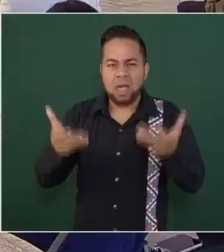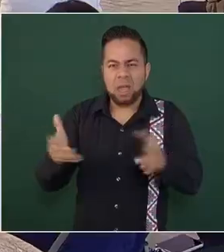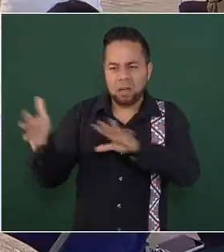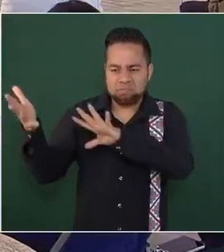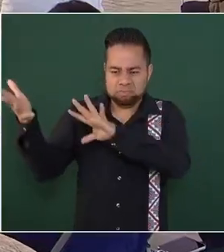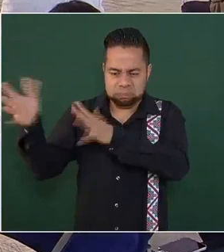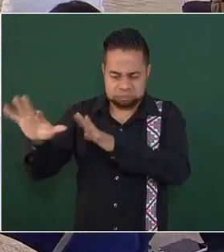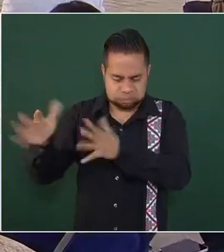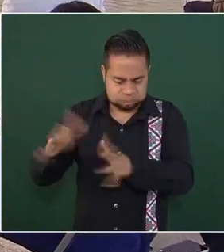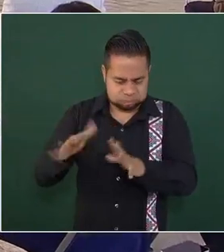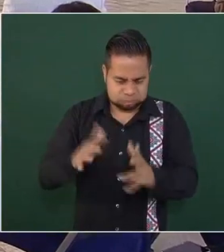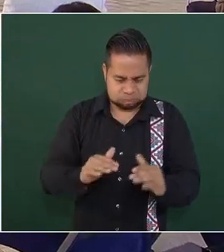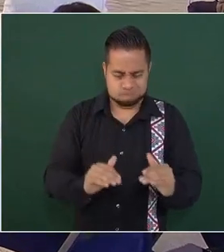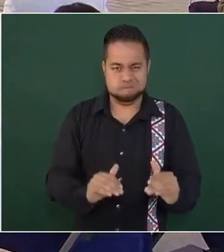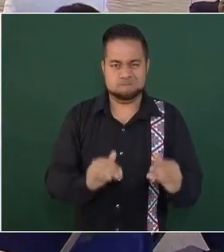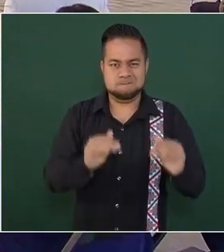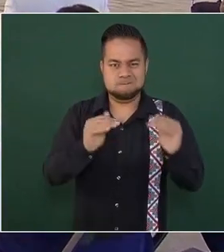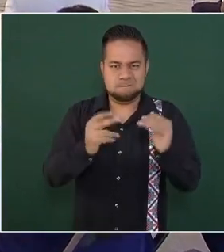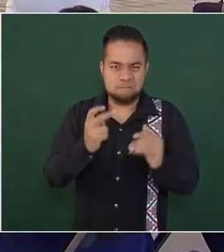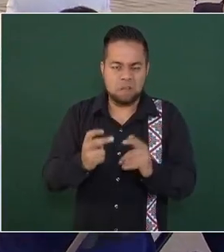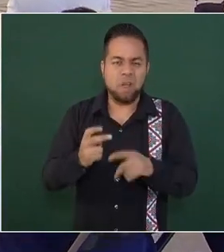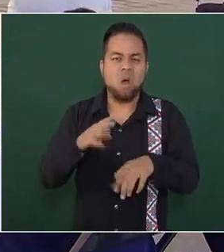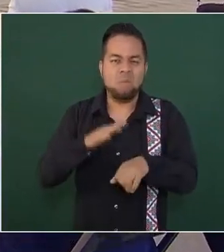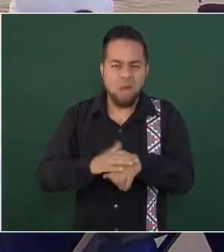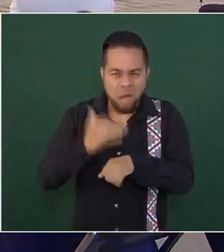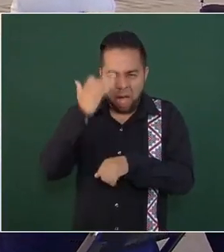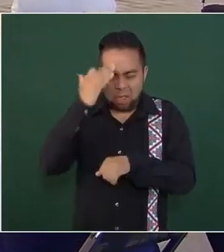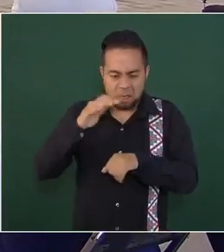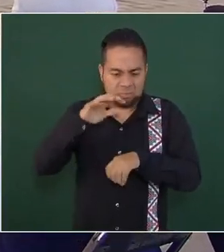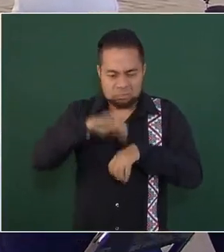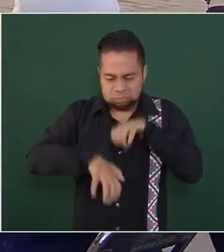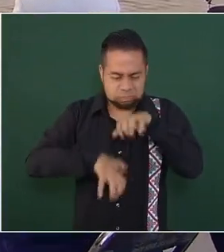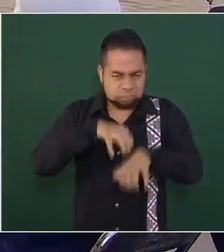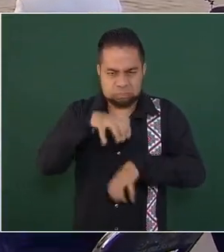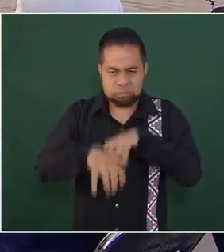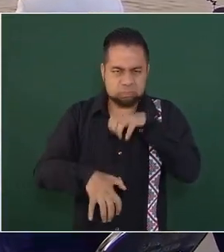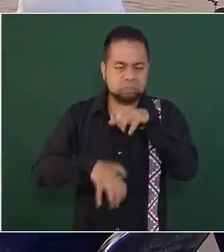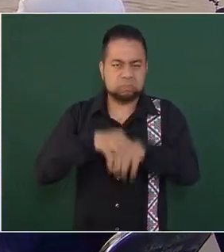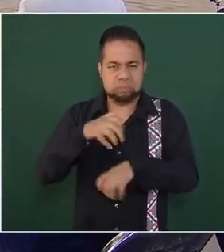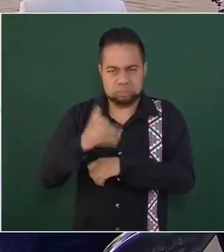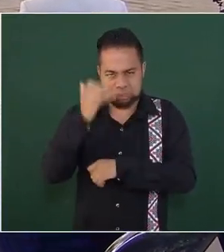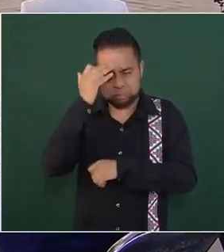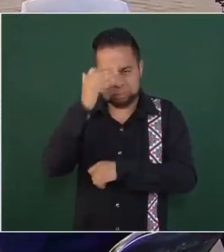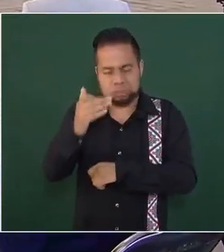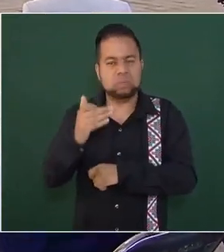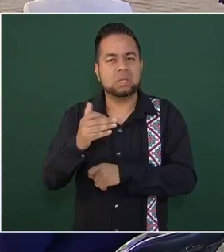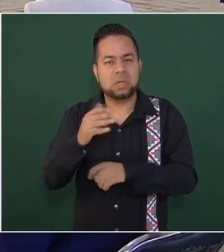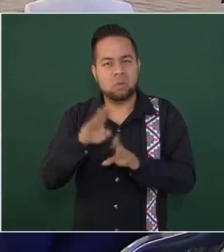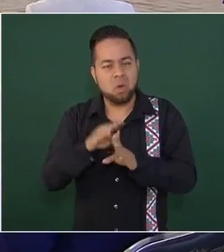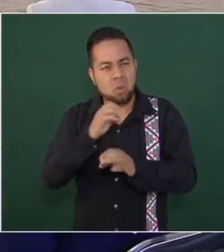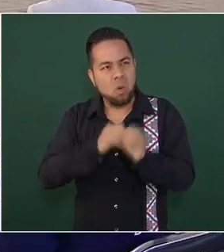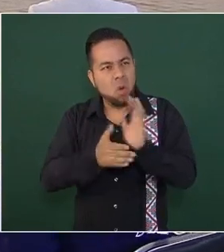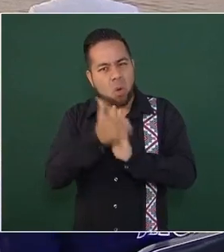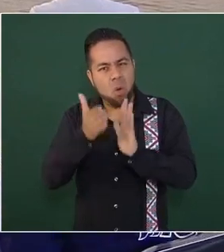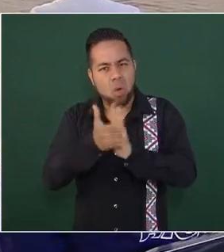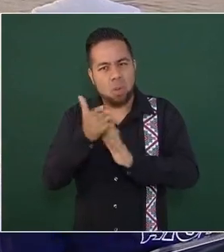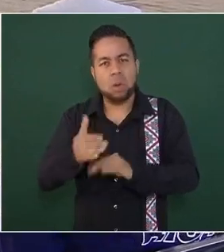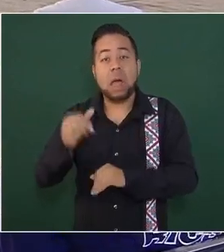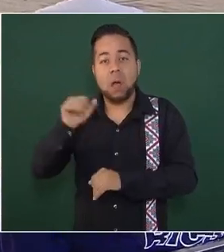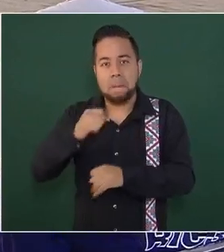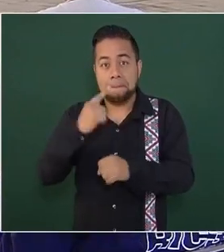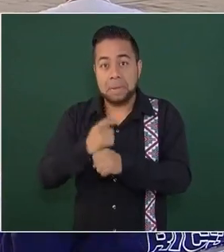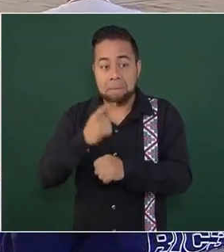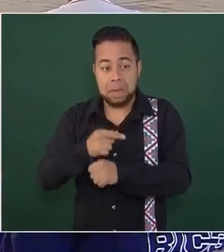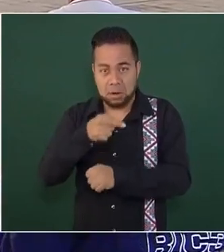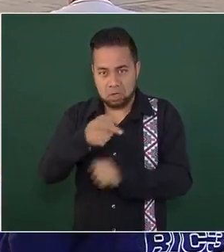está retrasando la construcción de la obra de todas maneras hoy voy para allá antes de llegar a Juquila